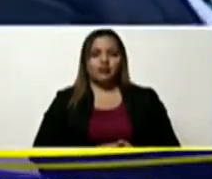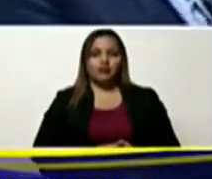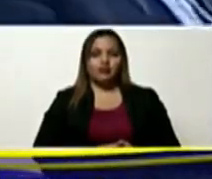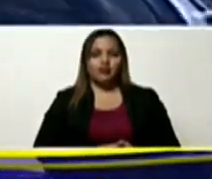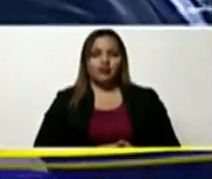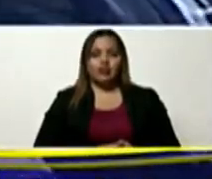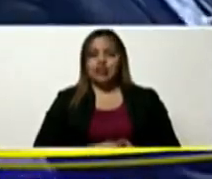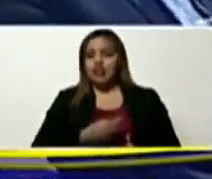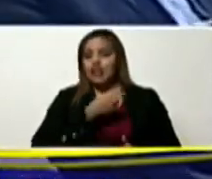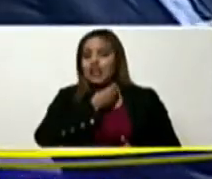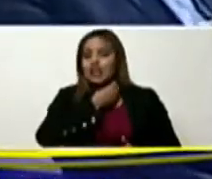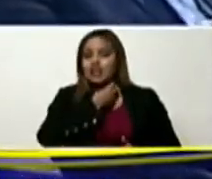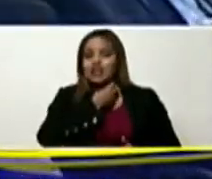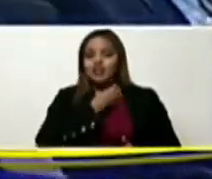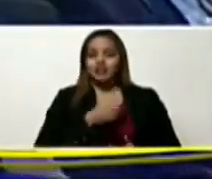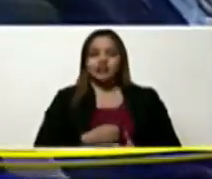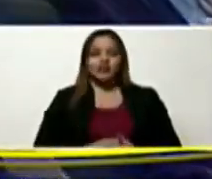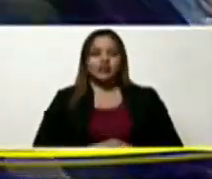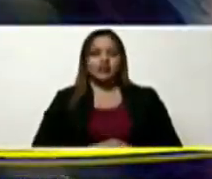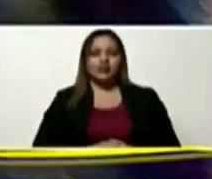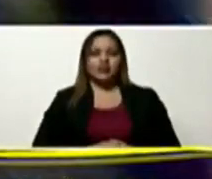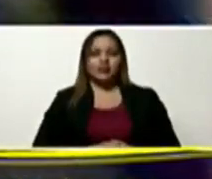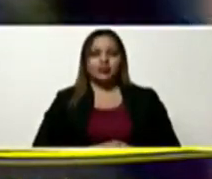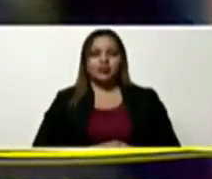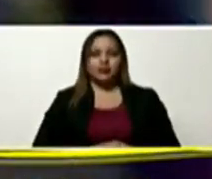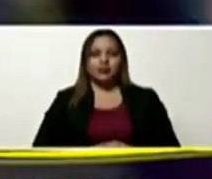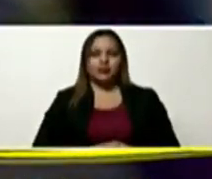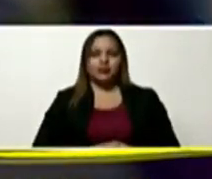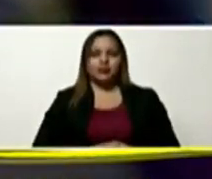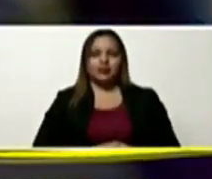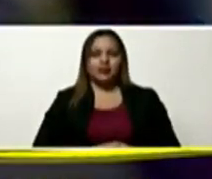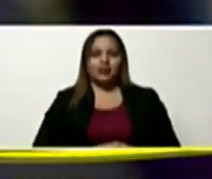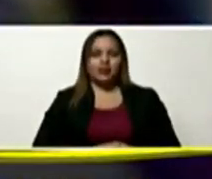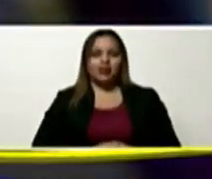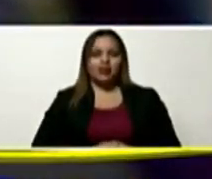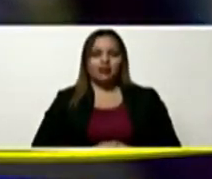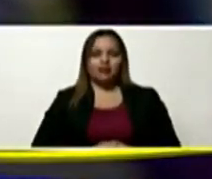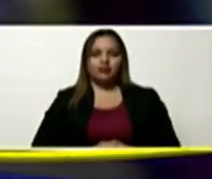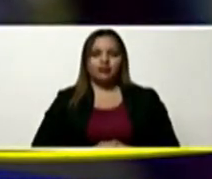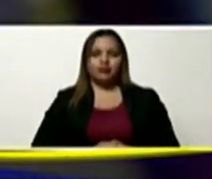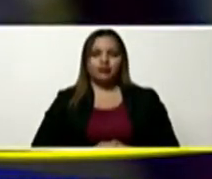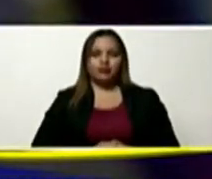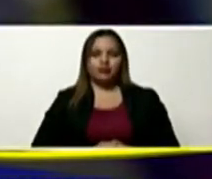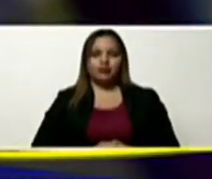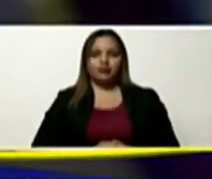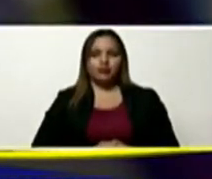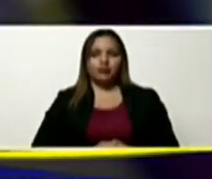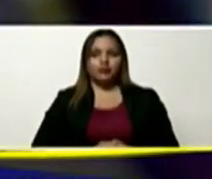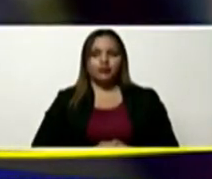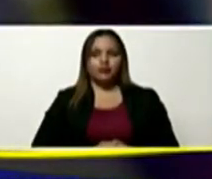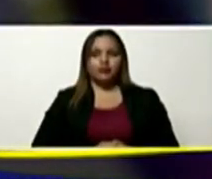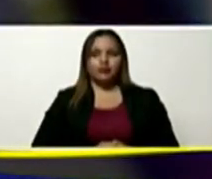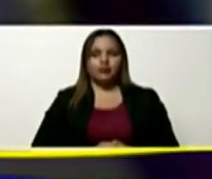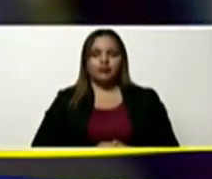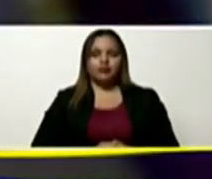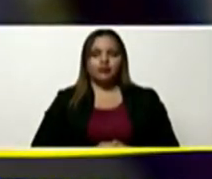Tarek William es un poeta muy reconocido, muy querido por varias